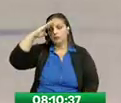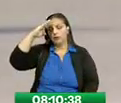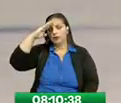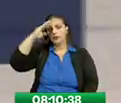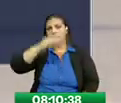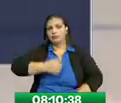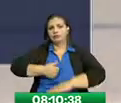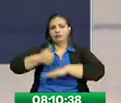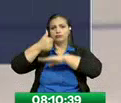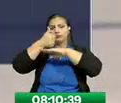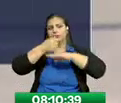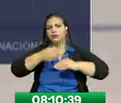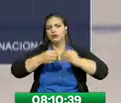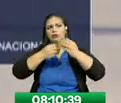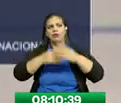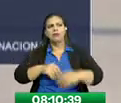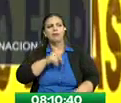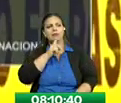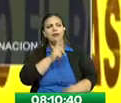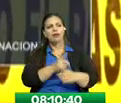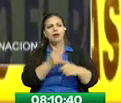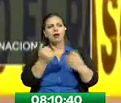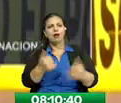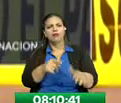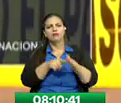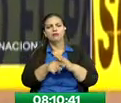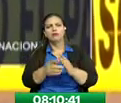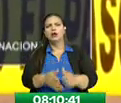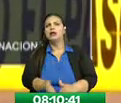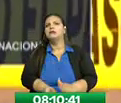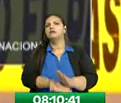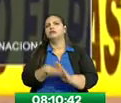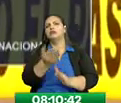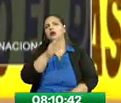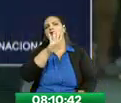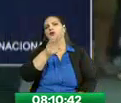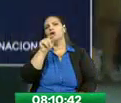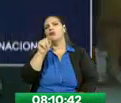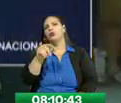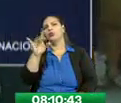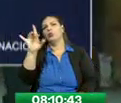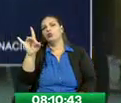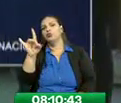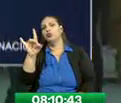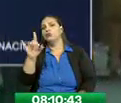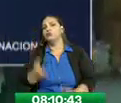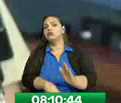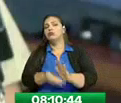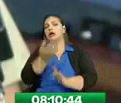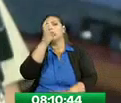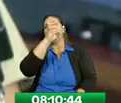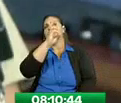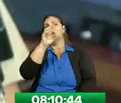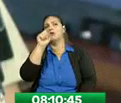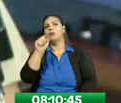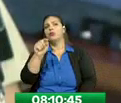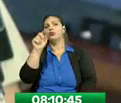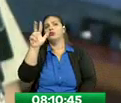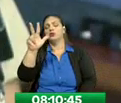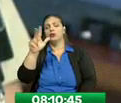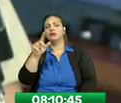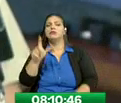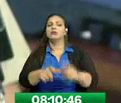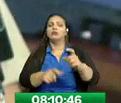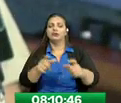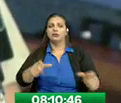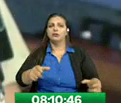a una elevación de la tasa de homicidios de 5.8 a 6.3 por 100.000 habitantes. En estas ciudades no